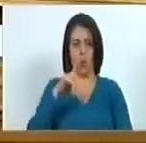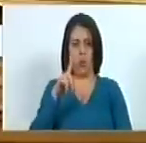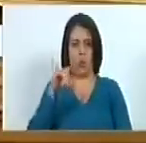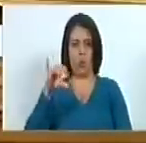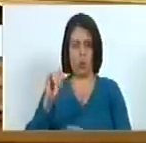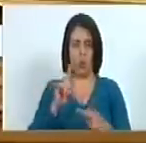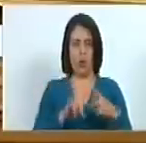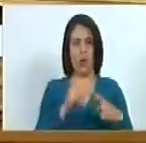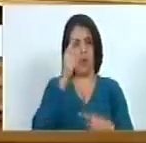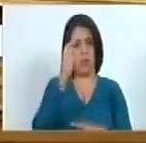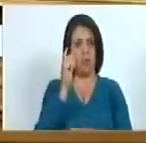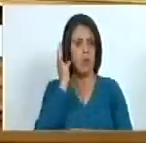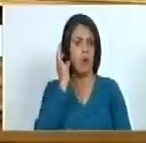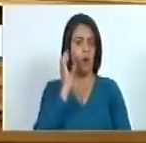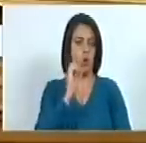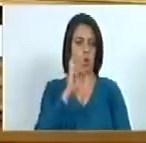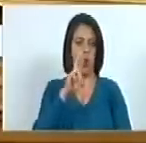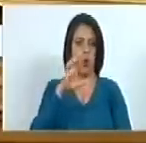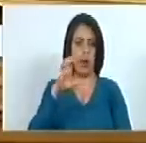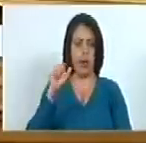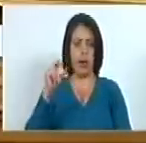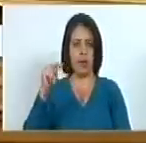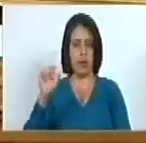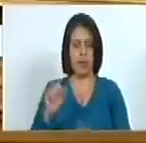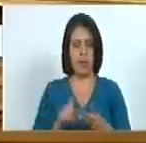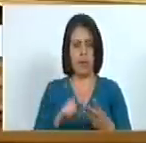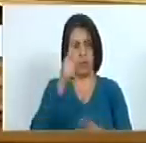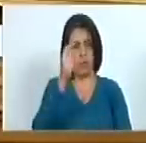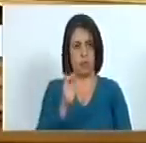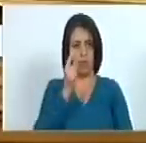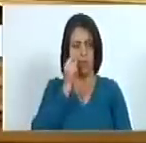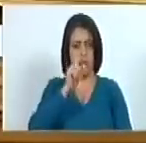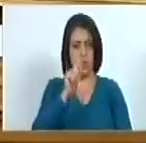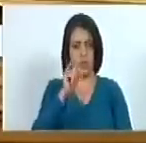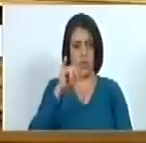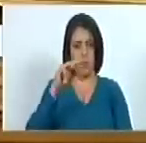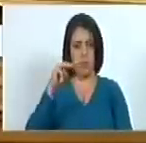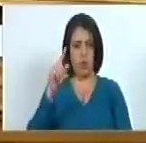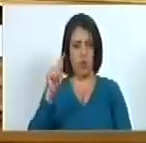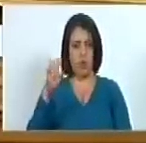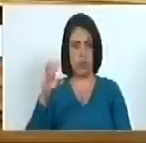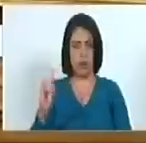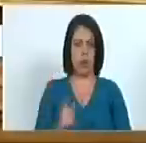Serpa; diputada Oriana Ocío; diputado Timoteo Zambrano;